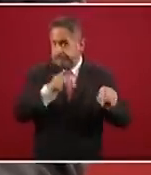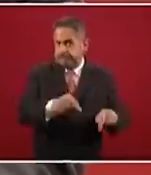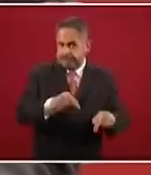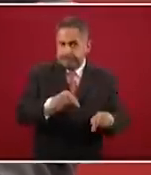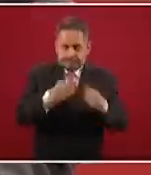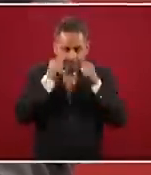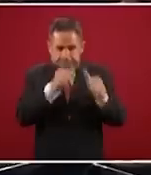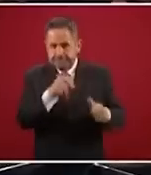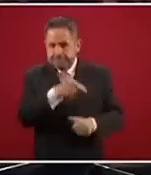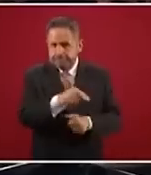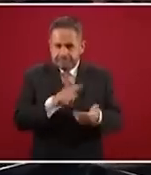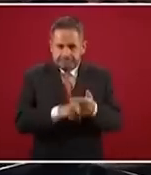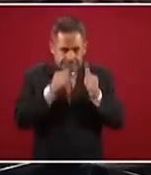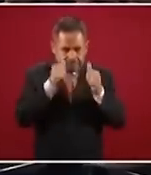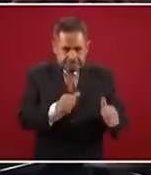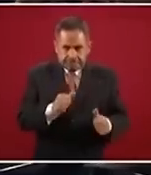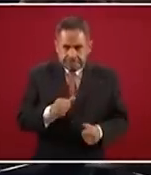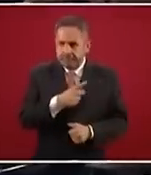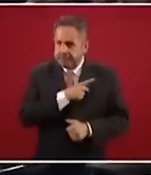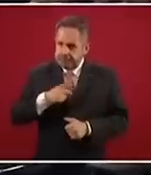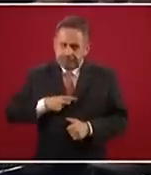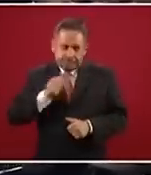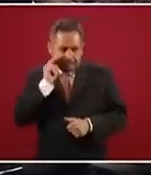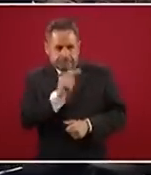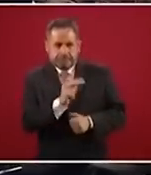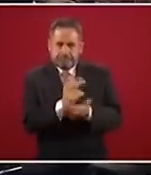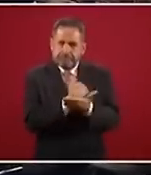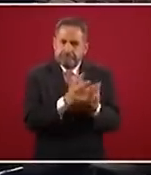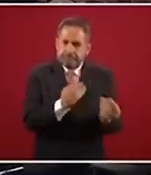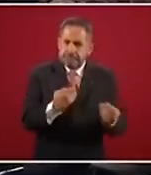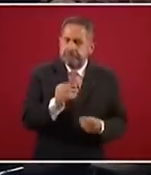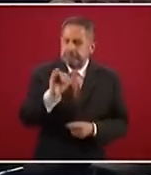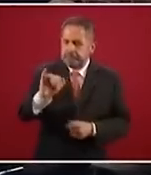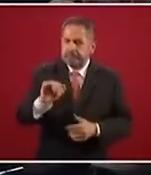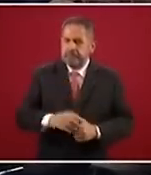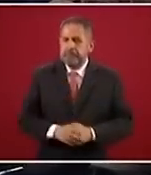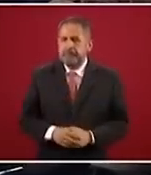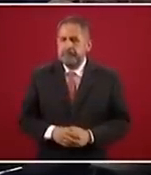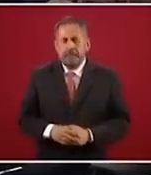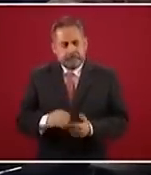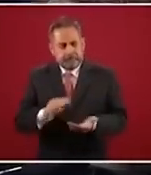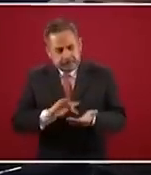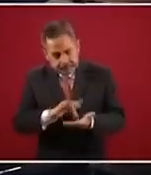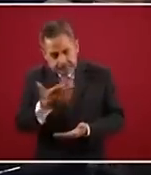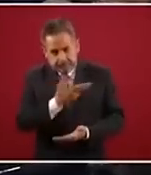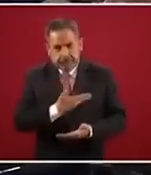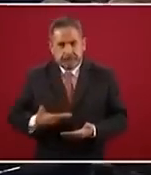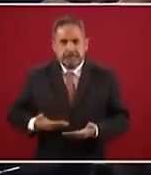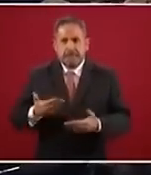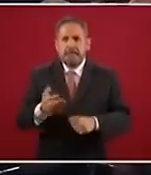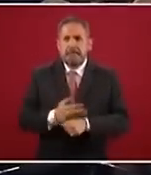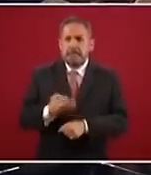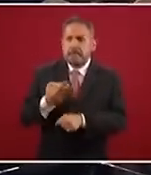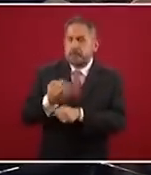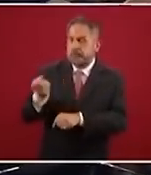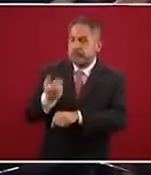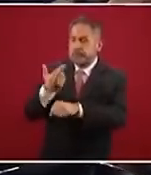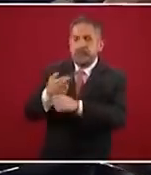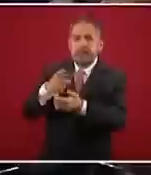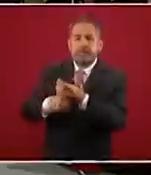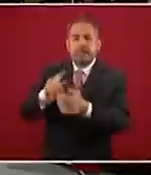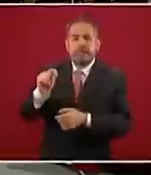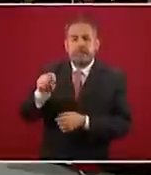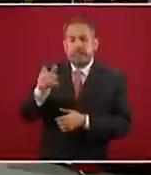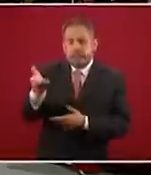tienen que atender, un asunto que tienen que atender. Presidente, gracias. Y aprovechando que aquí está la secretaria del Trabajo, Luisa